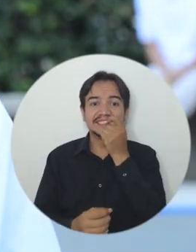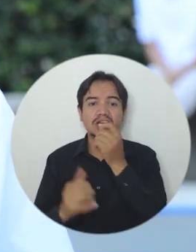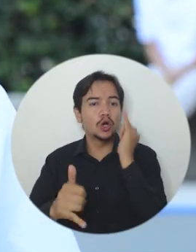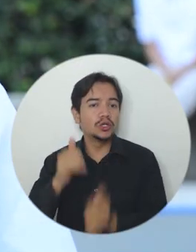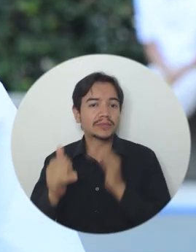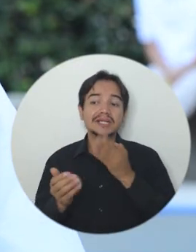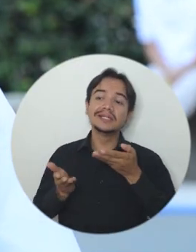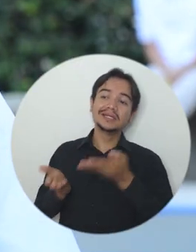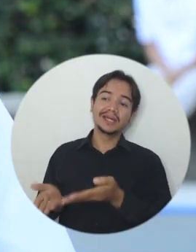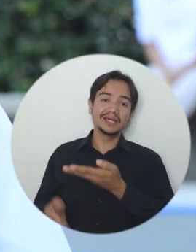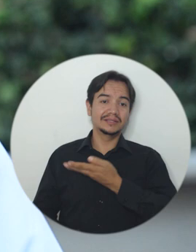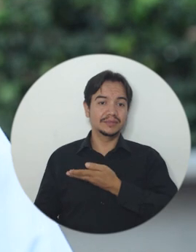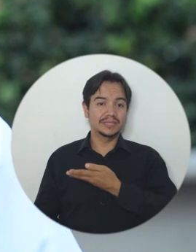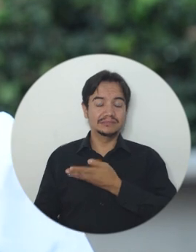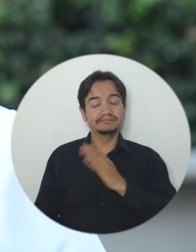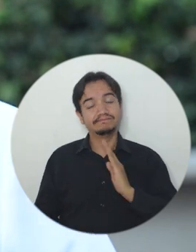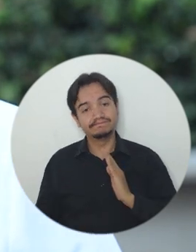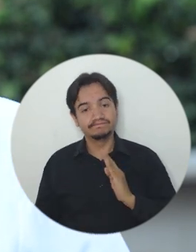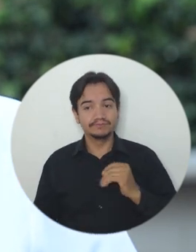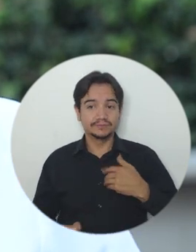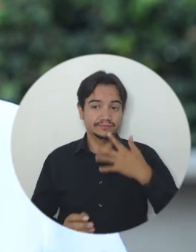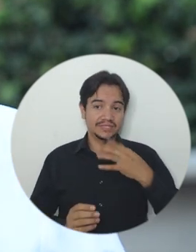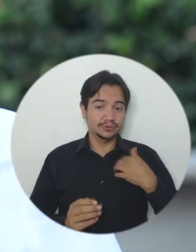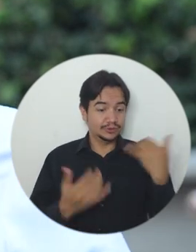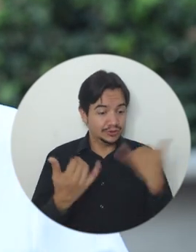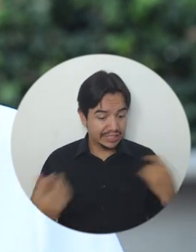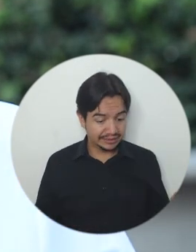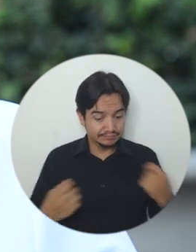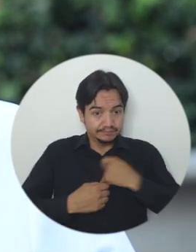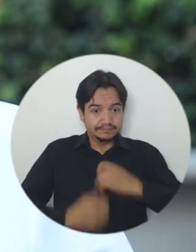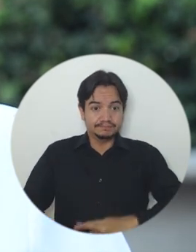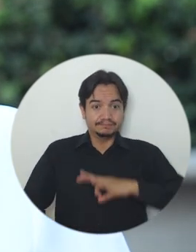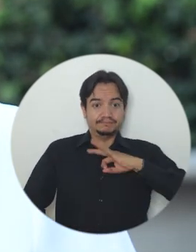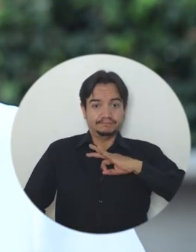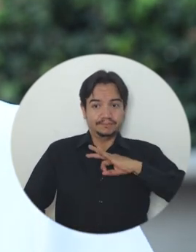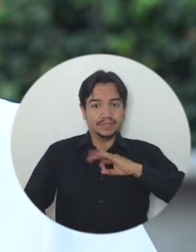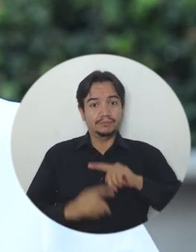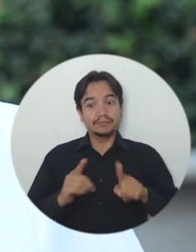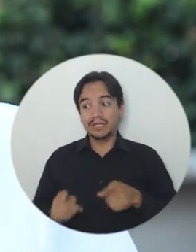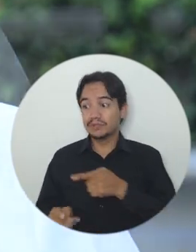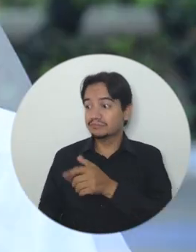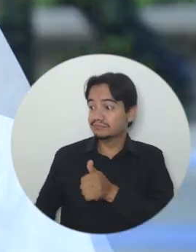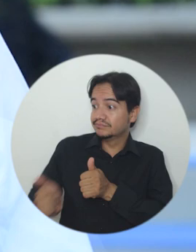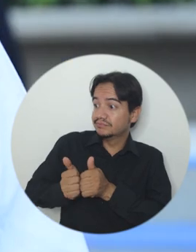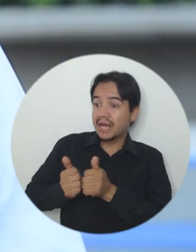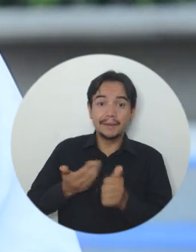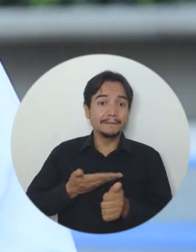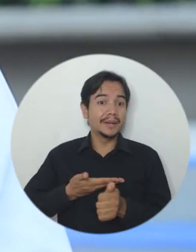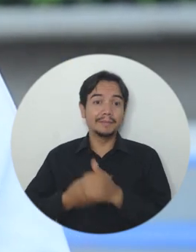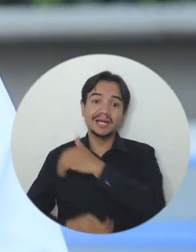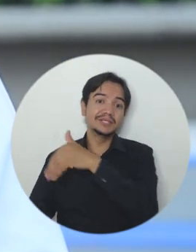yo culminar el semestre y pues feliz porque por fin la tengo pero no está la persona